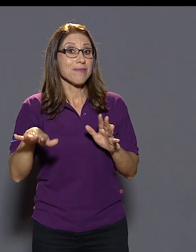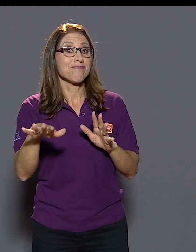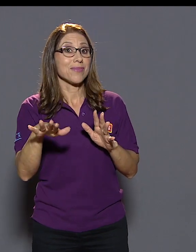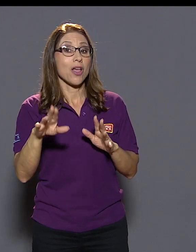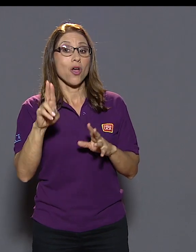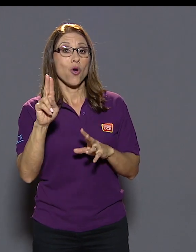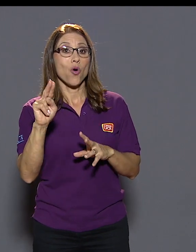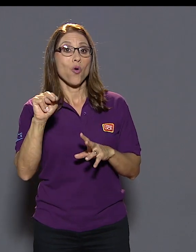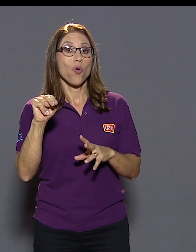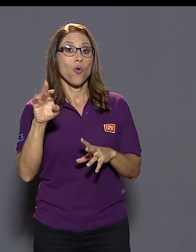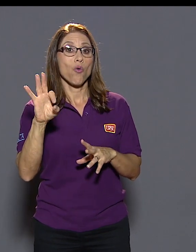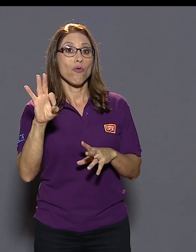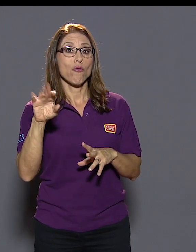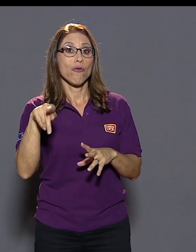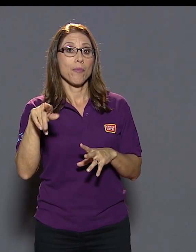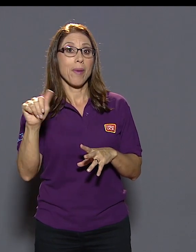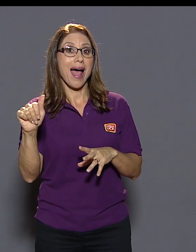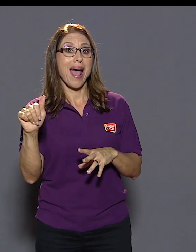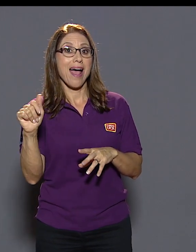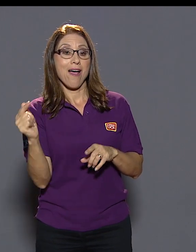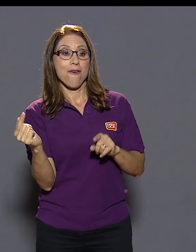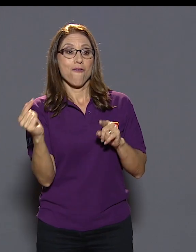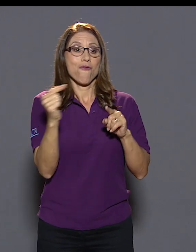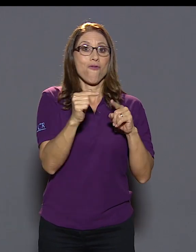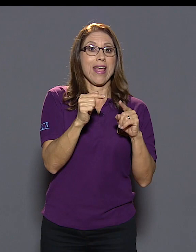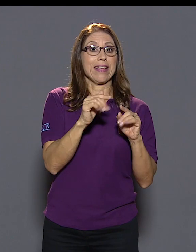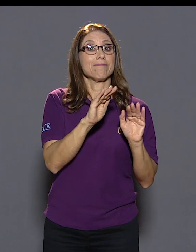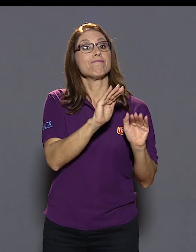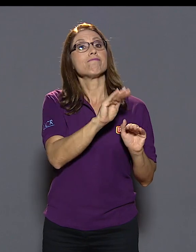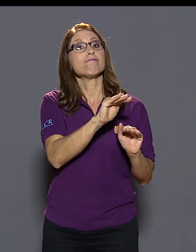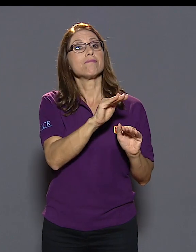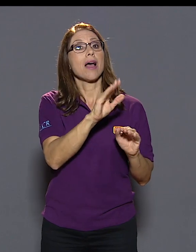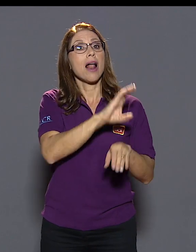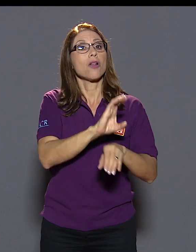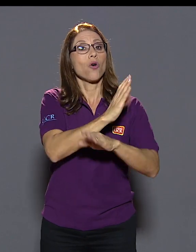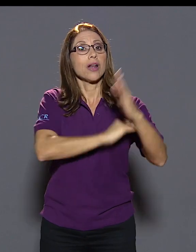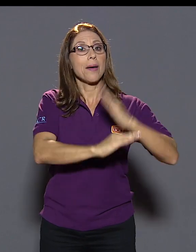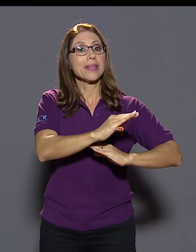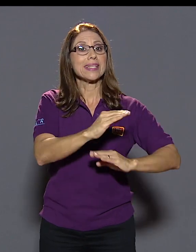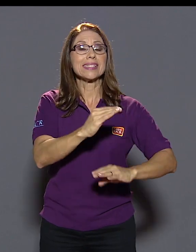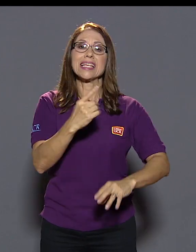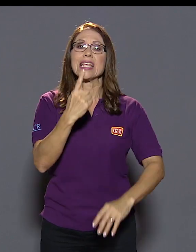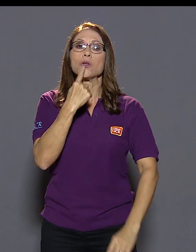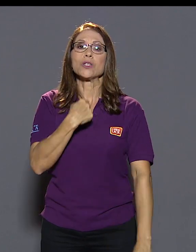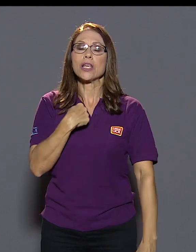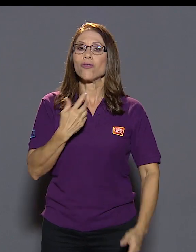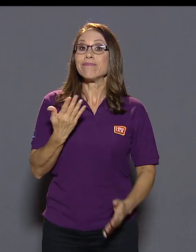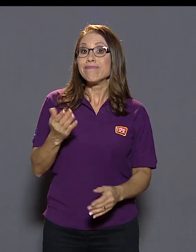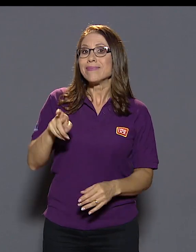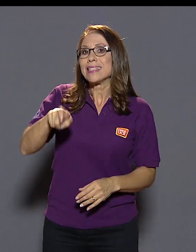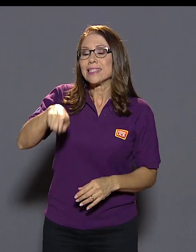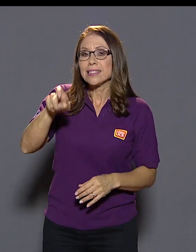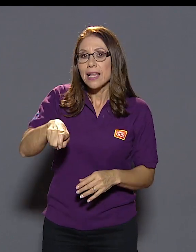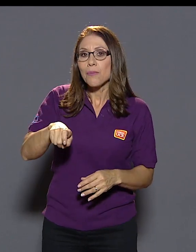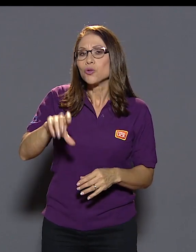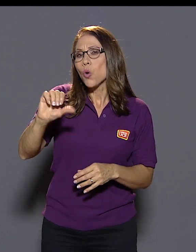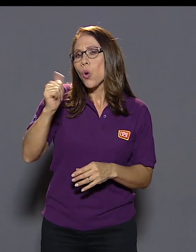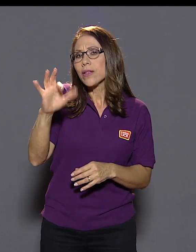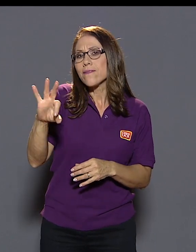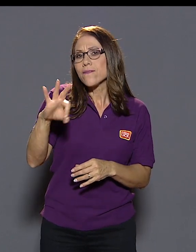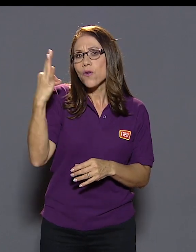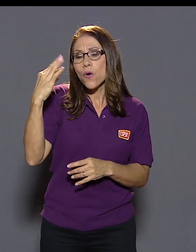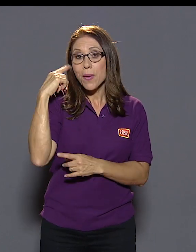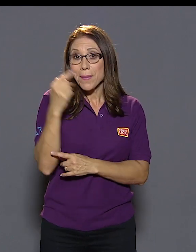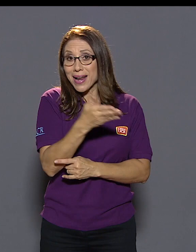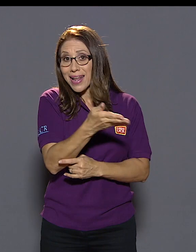CONAPDIS a decir, debemos tener otro medio para que la ley resulte,